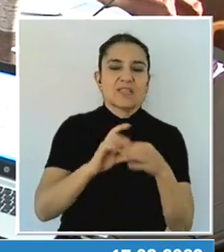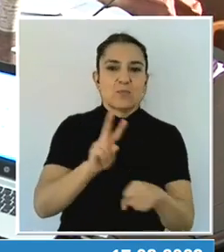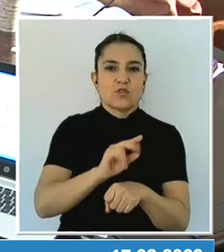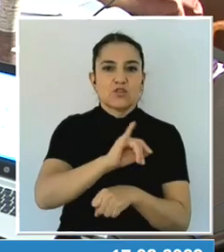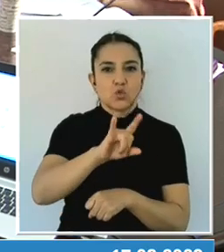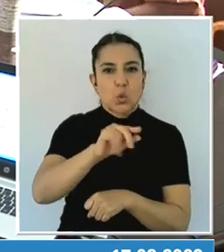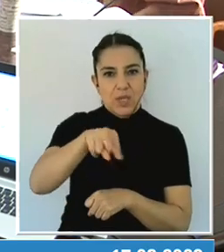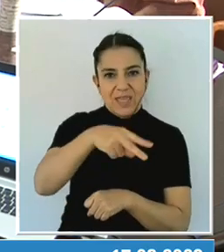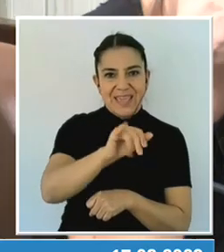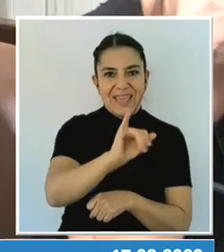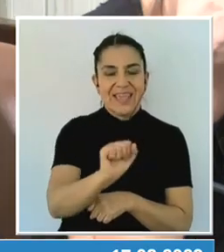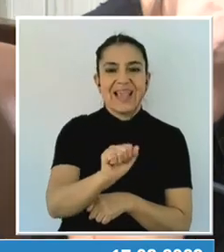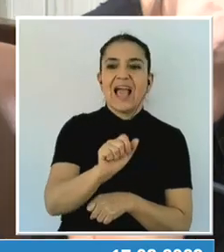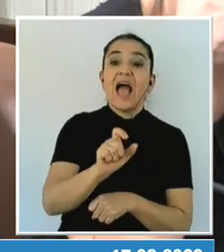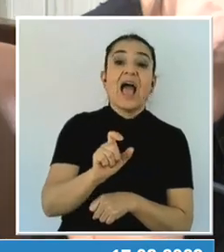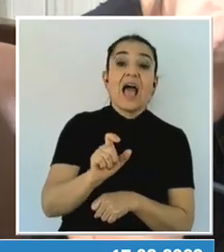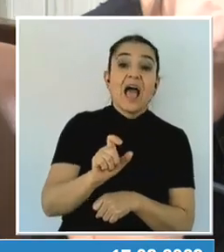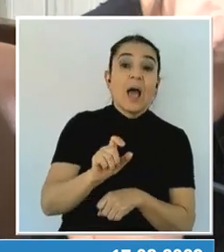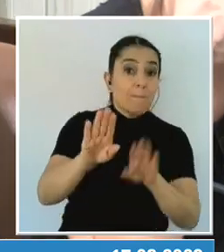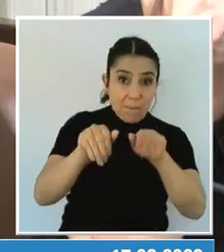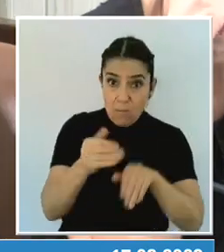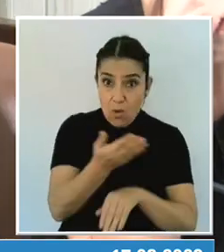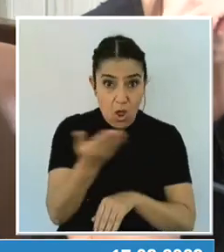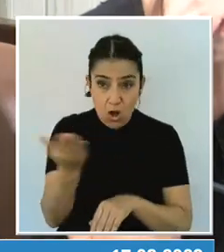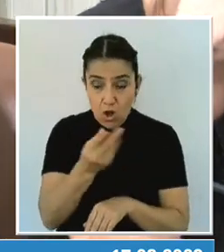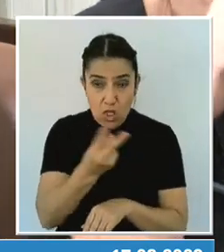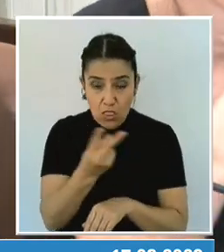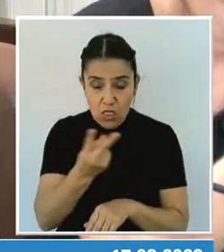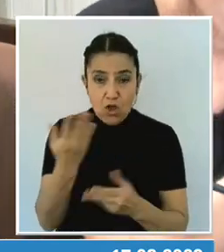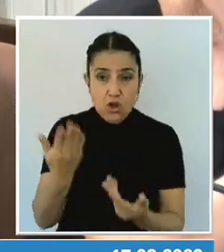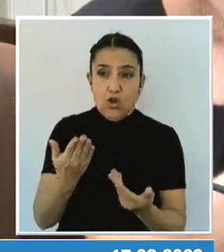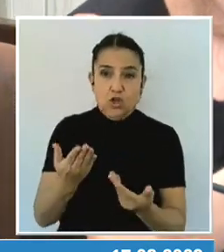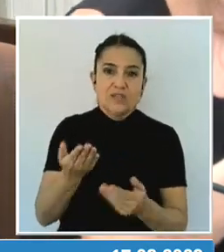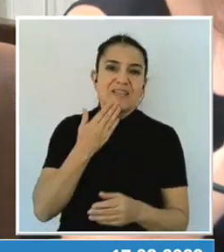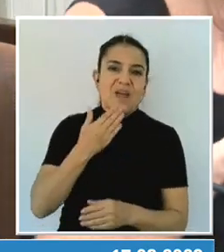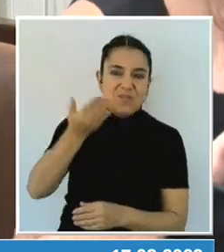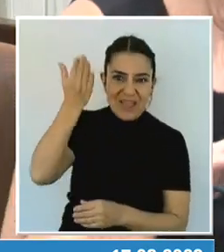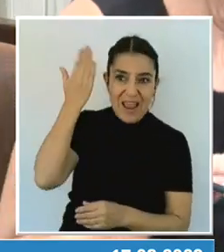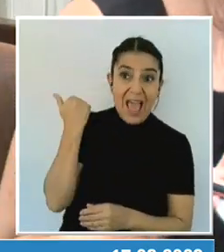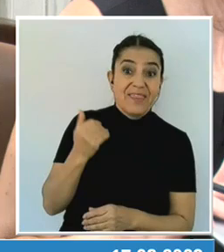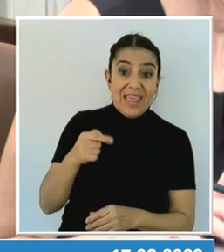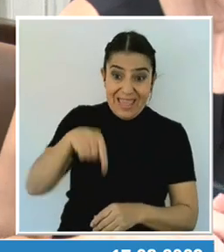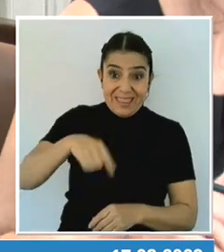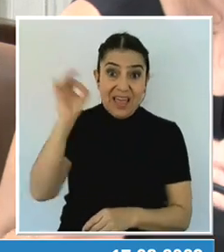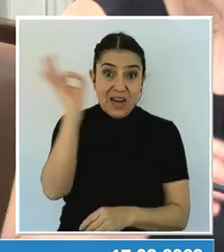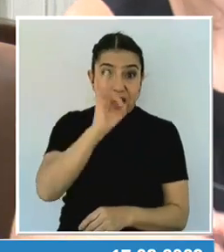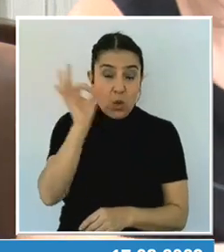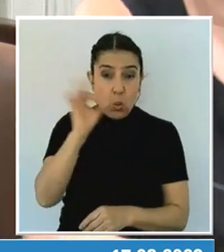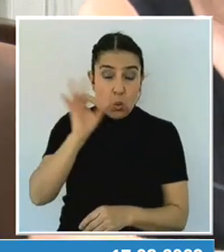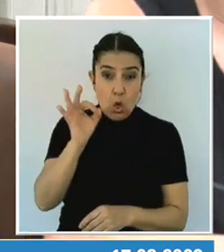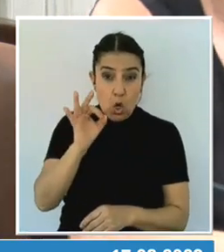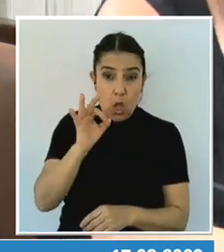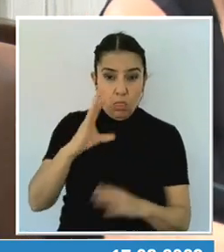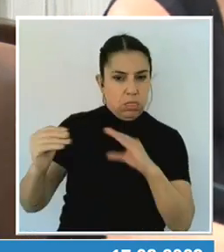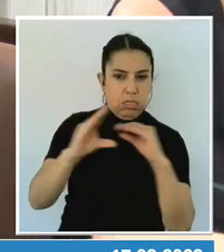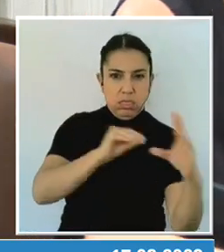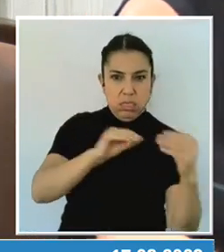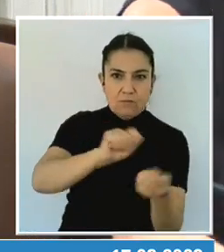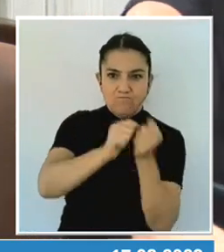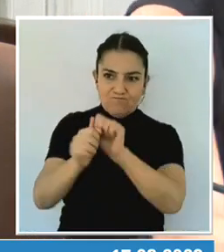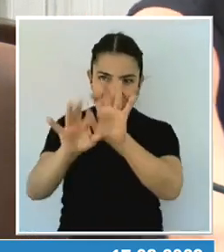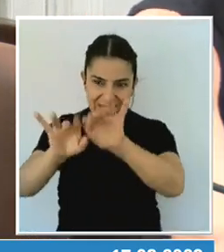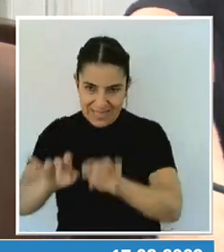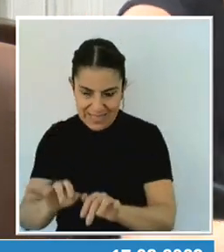lo hicimos la sesión pasada, sin perjuicio de que esta sesión va a ser transcrita en su integridad. Si quieren hacerle llegar algún documento a la